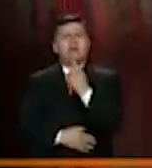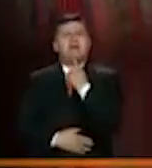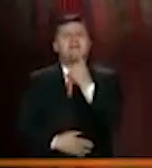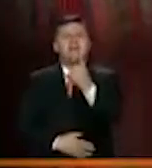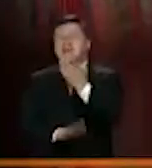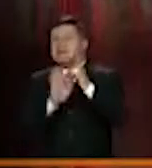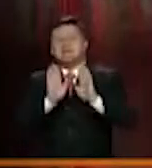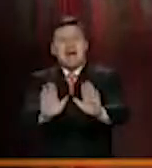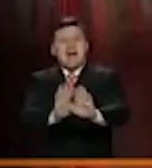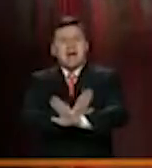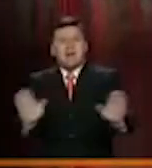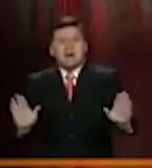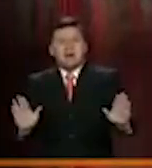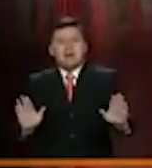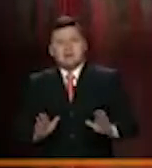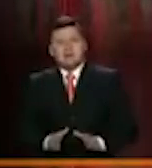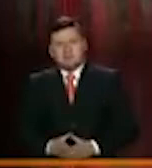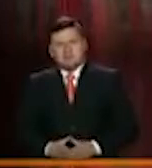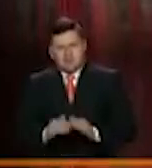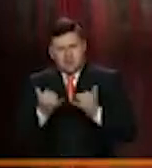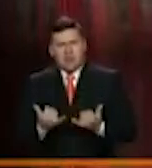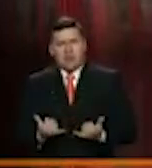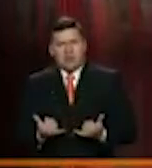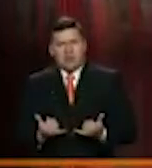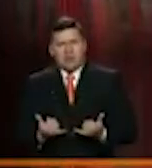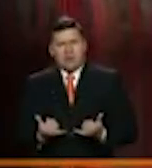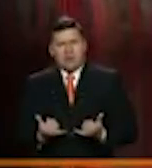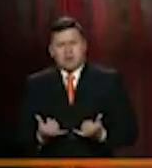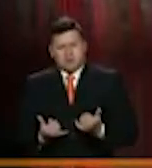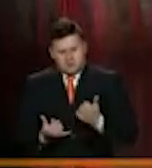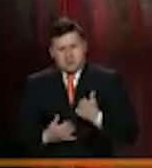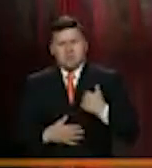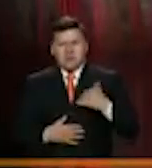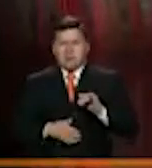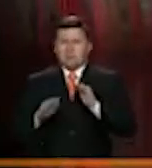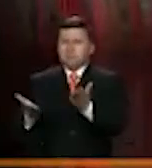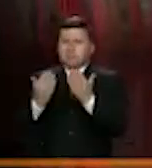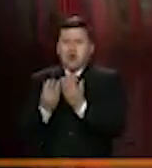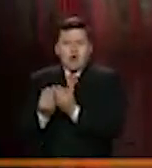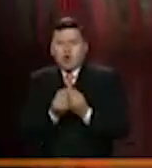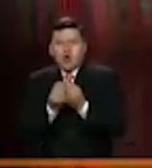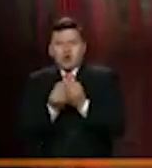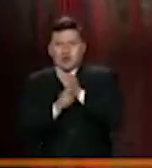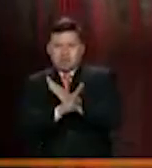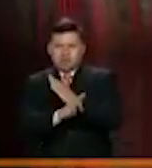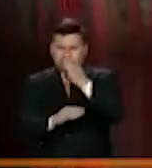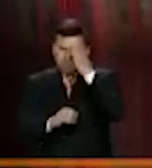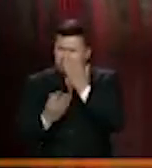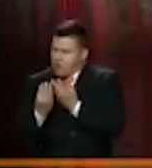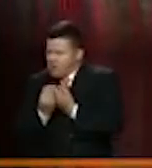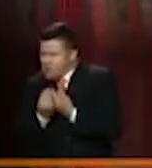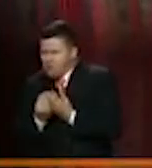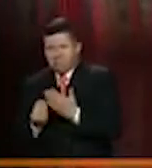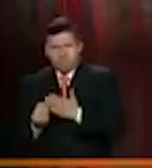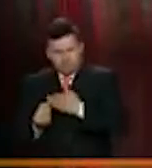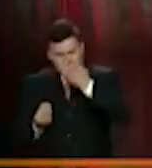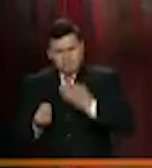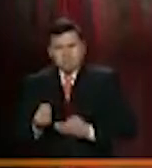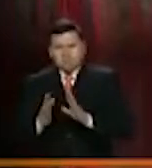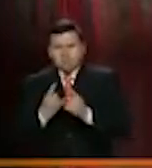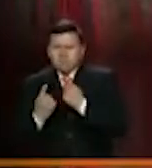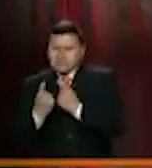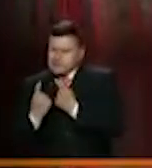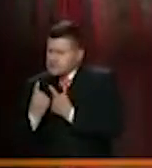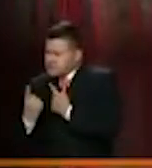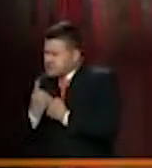un coche bomba en bogotá atribuido a esa guerrilla y lanzó una velada advertencia a venezuela donde según el gobierno se refugian